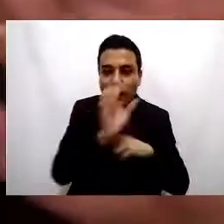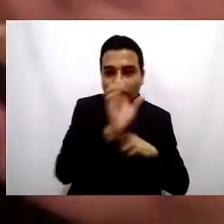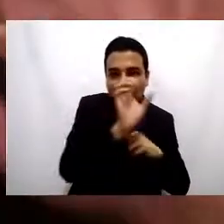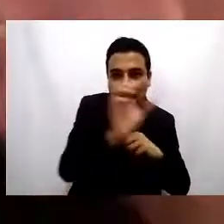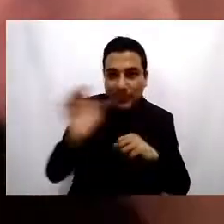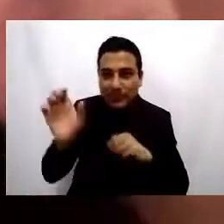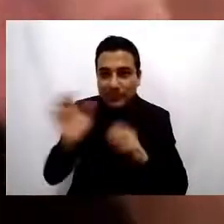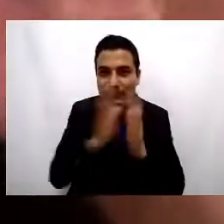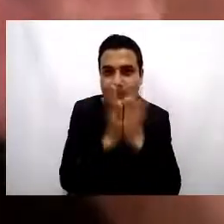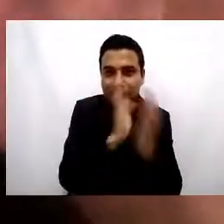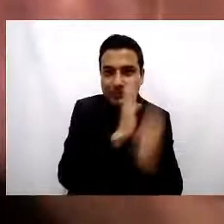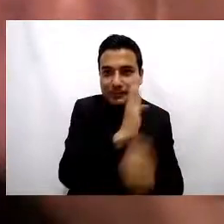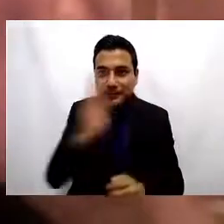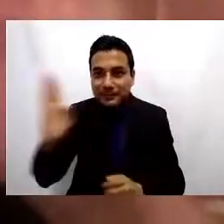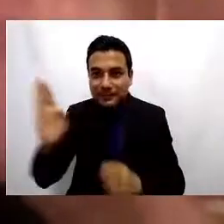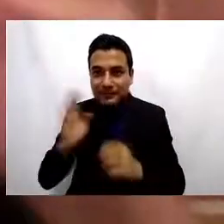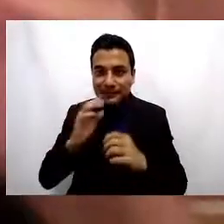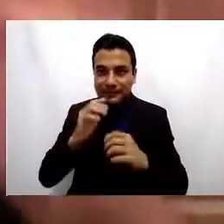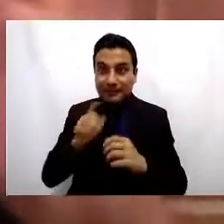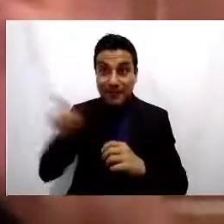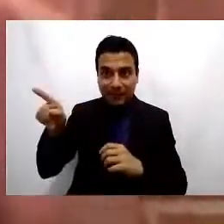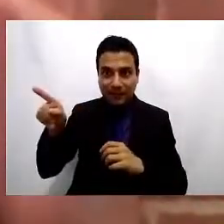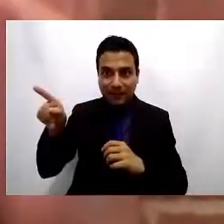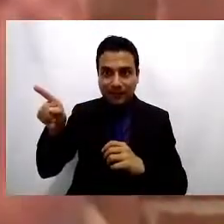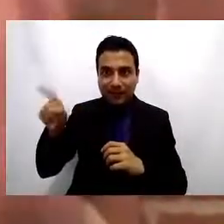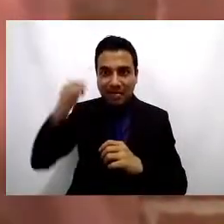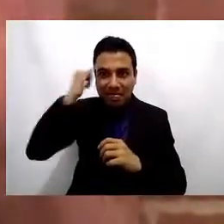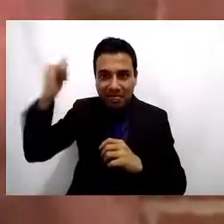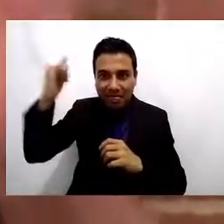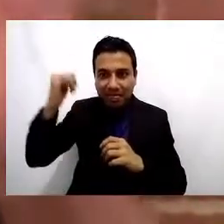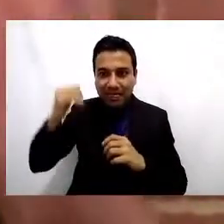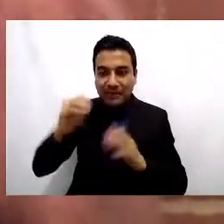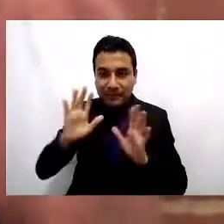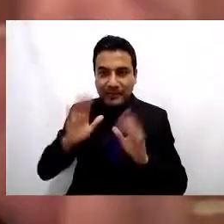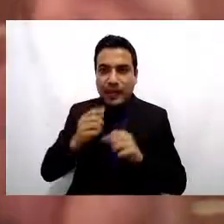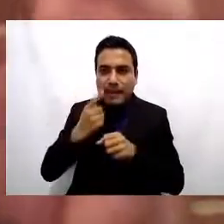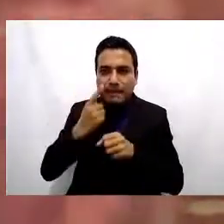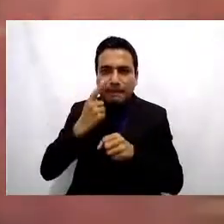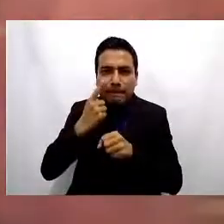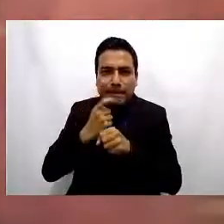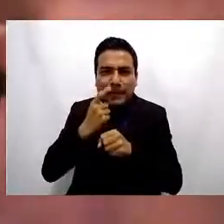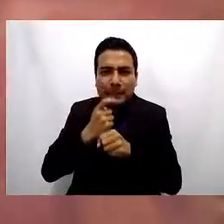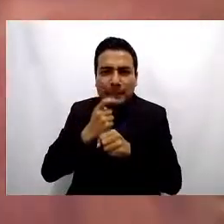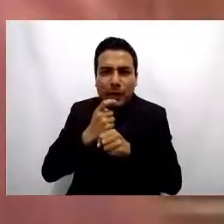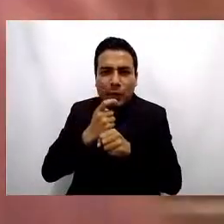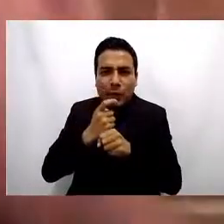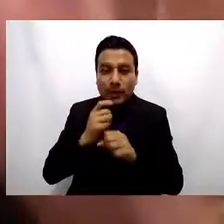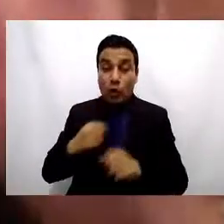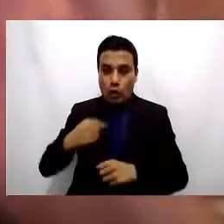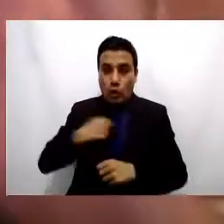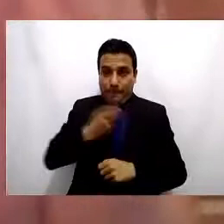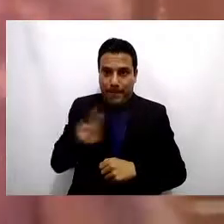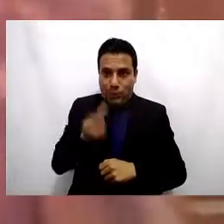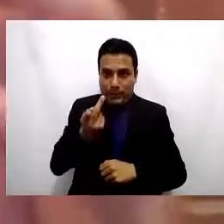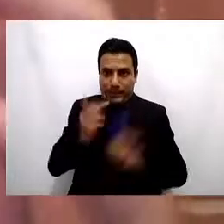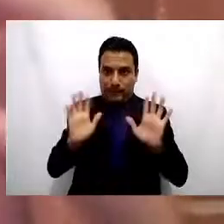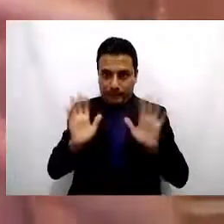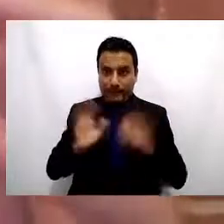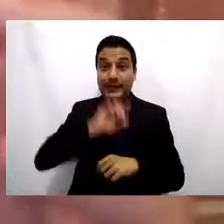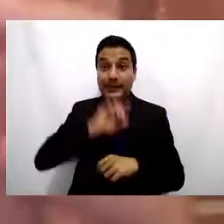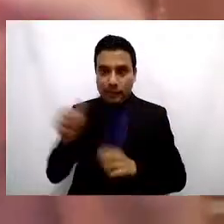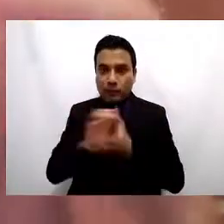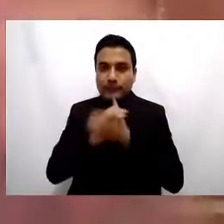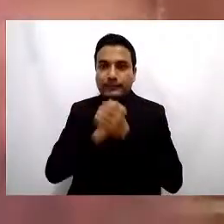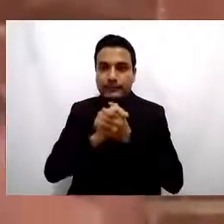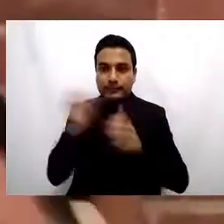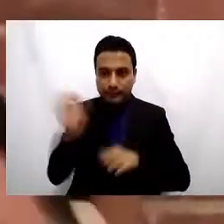decir, armó un sistema con los dados para consultar. Primero, ¿qué tomo? Se hace una pregunta. Se tiran los dados y se sabe